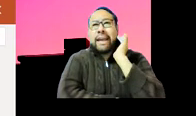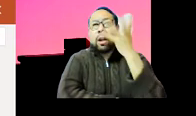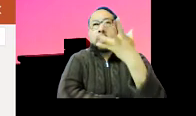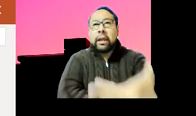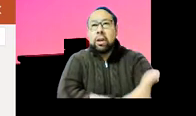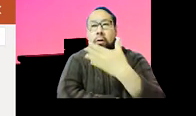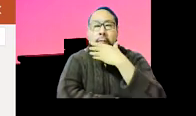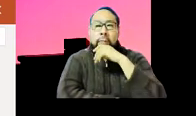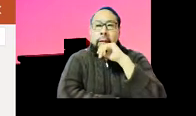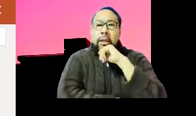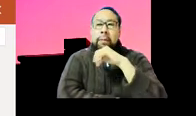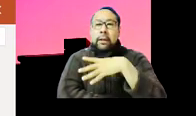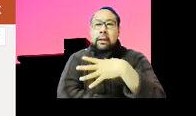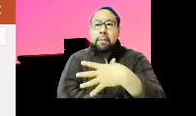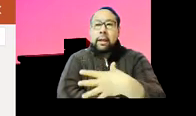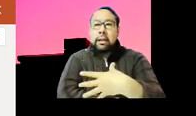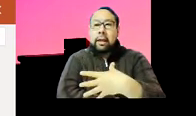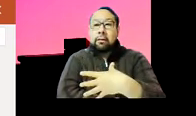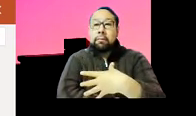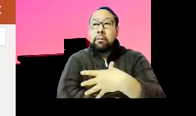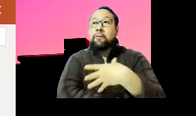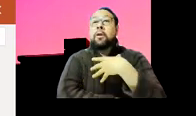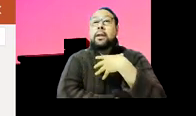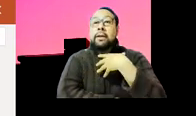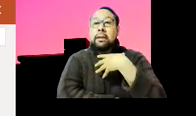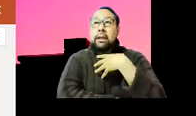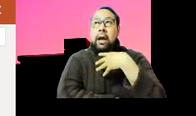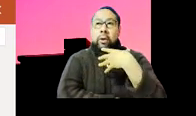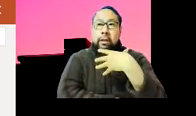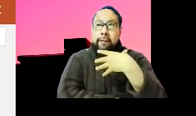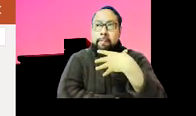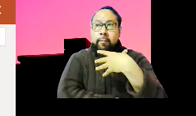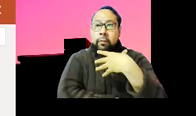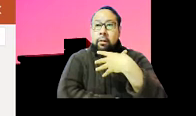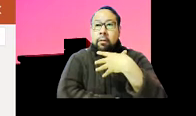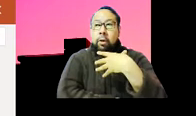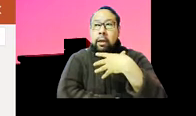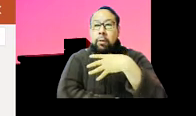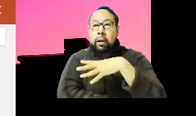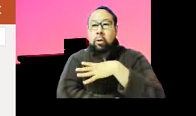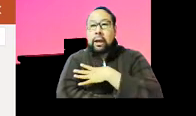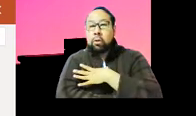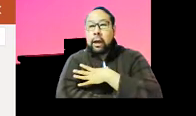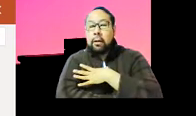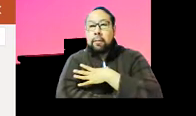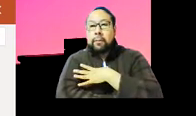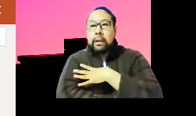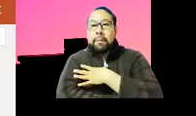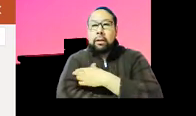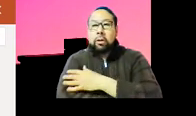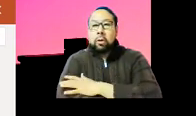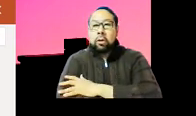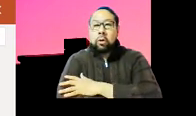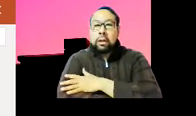todo. Hay algo que no. Y precisamente es mi forma de vestir ahorita. ¿Por qué? Porque estoy casual